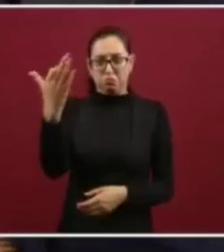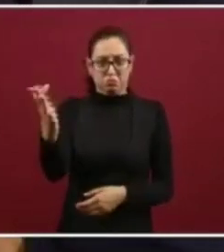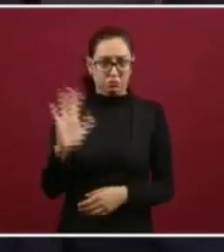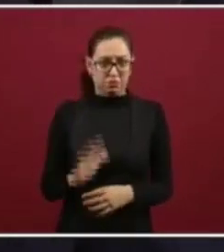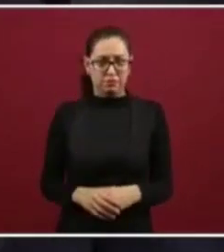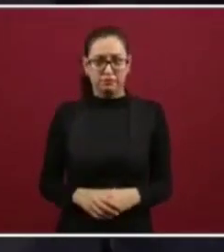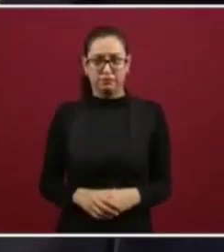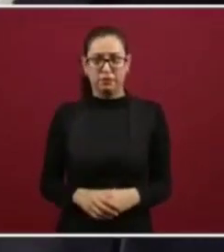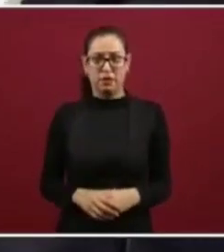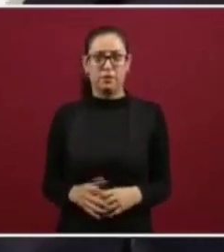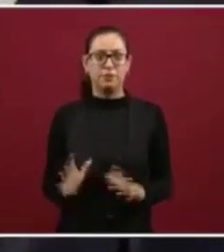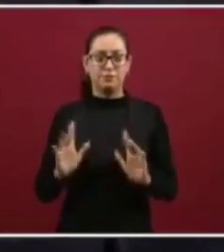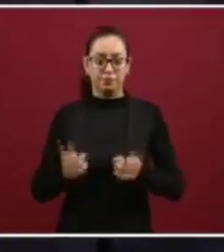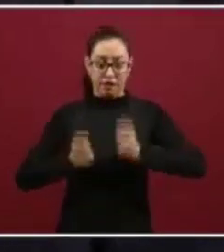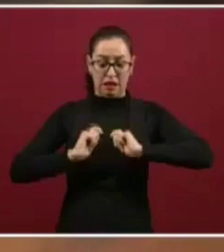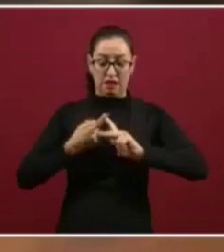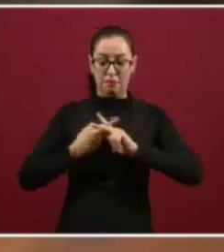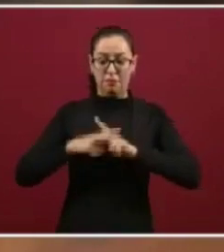Entonces, cuando llegamos nosotros,